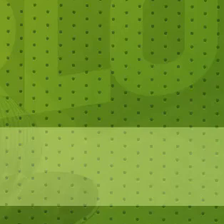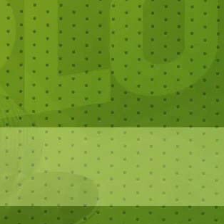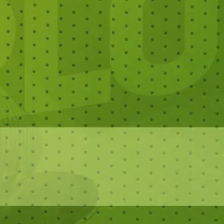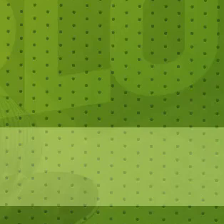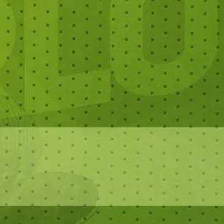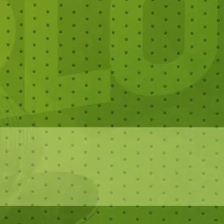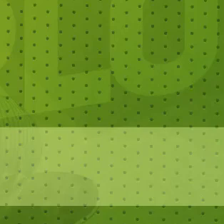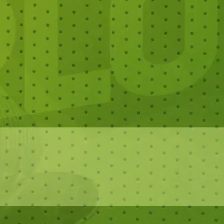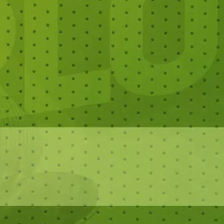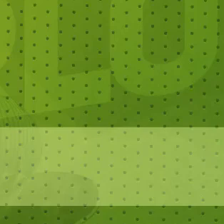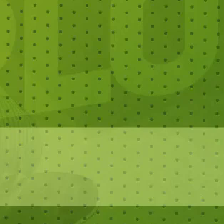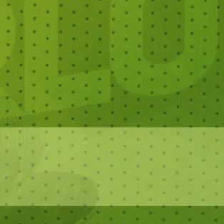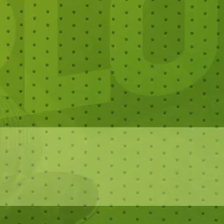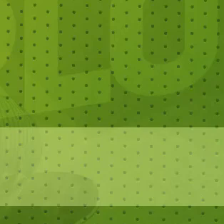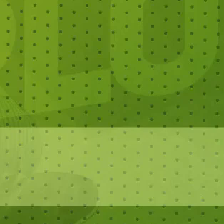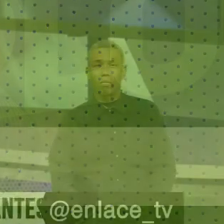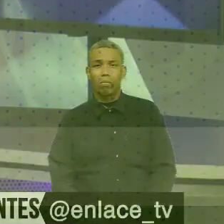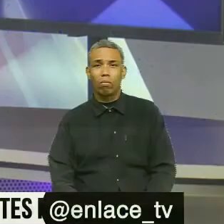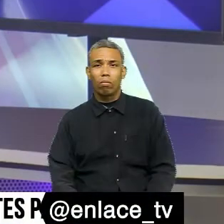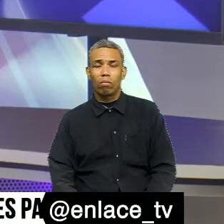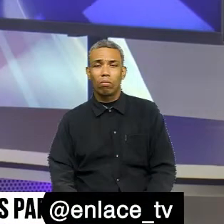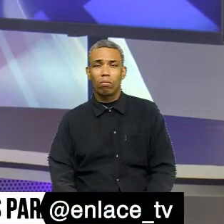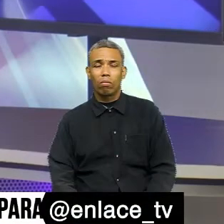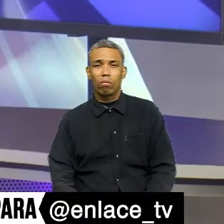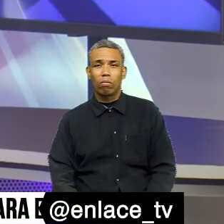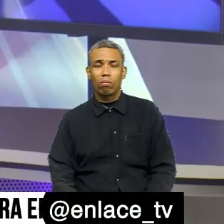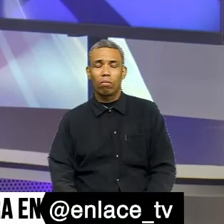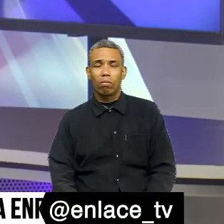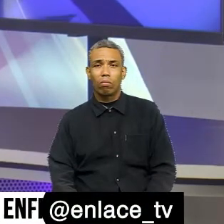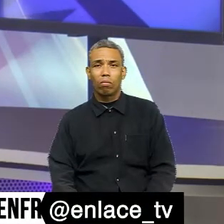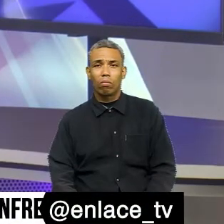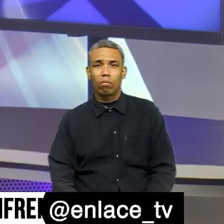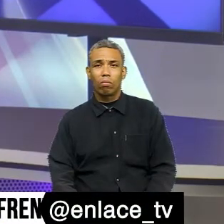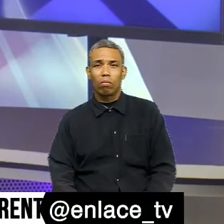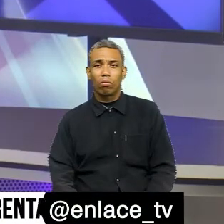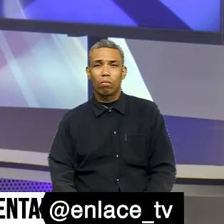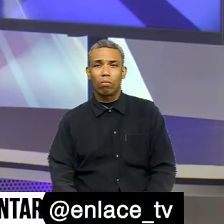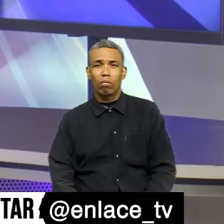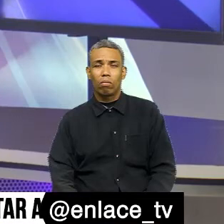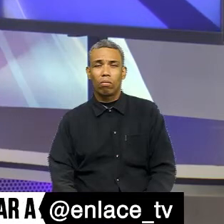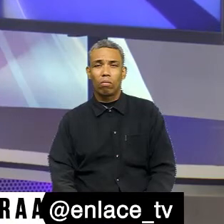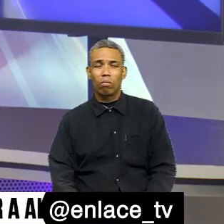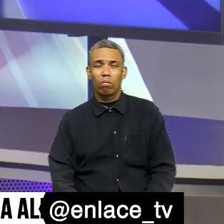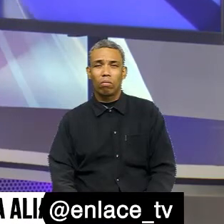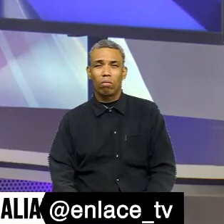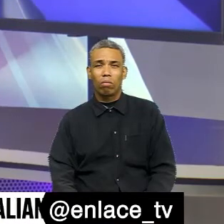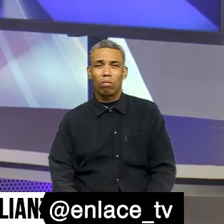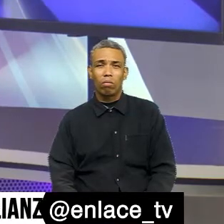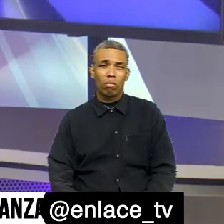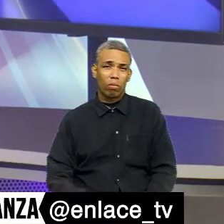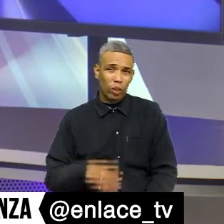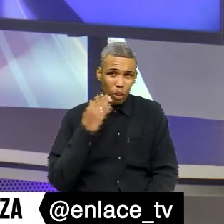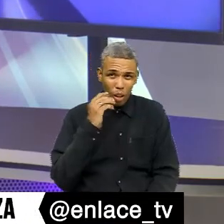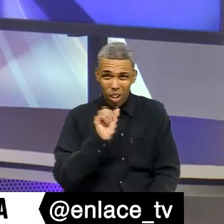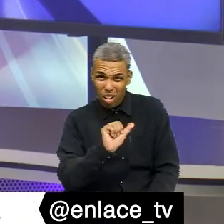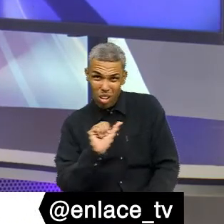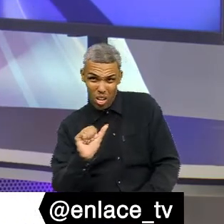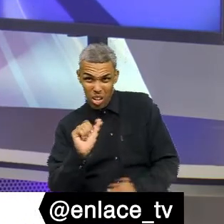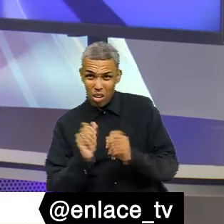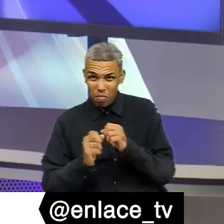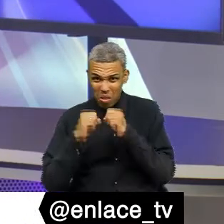622-4724, Instituto Antonio Nariño. Y una golpiza entre mujeres en plena vía pública, mientras